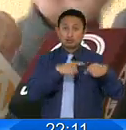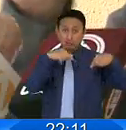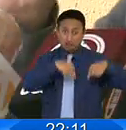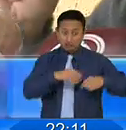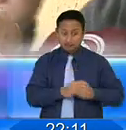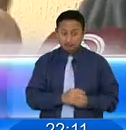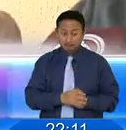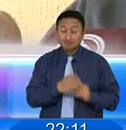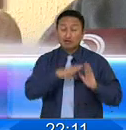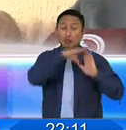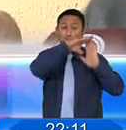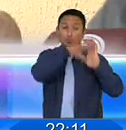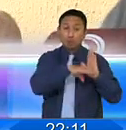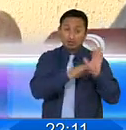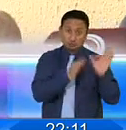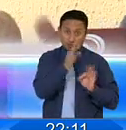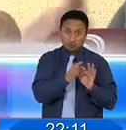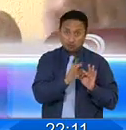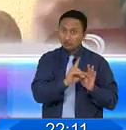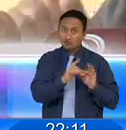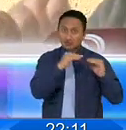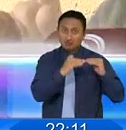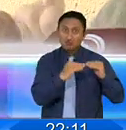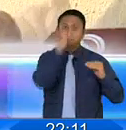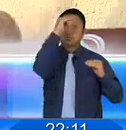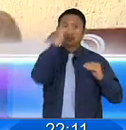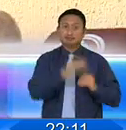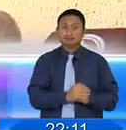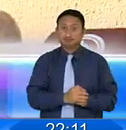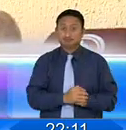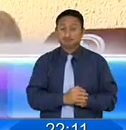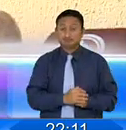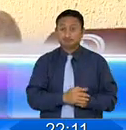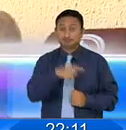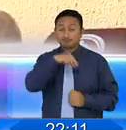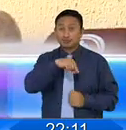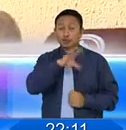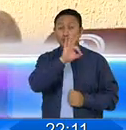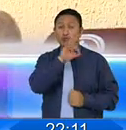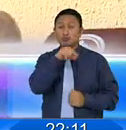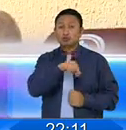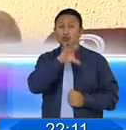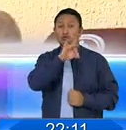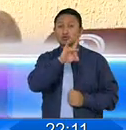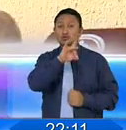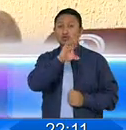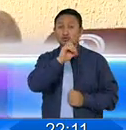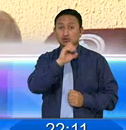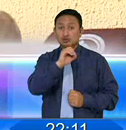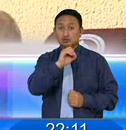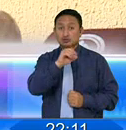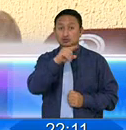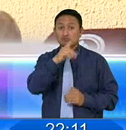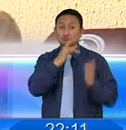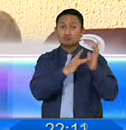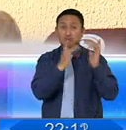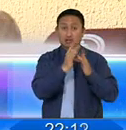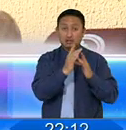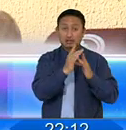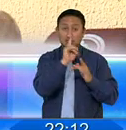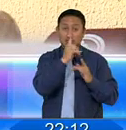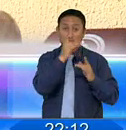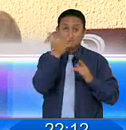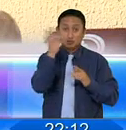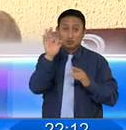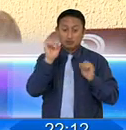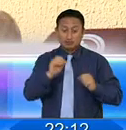no disminuyeron los casos, aumentaron. Tuvimos 9.800 casos en el mes de abril, del 1 al 19 de